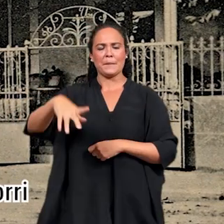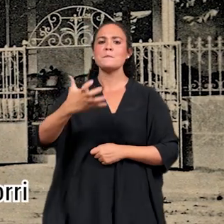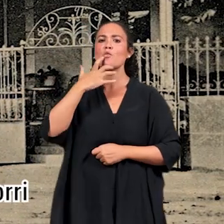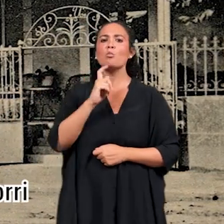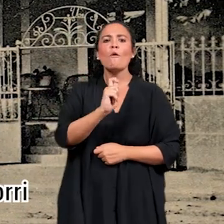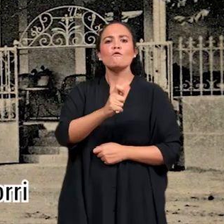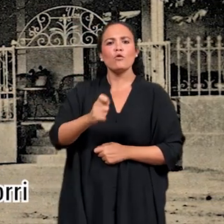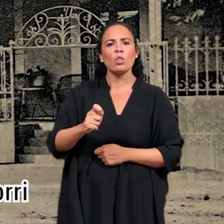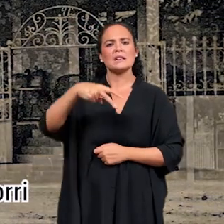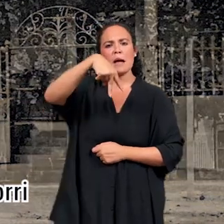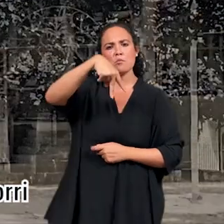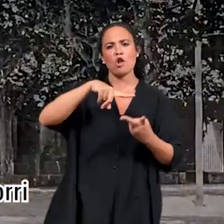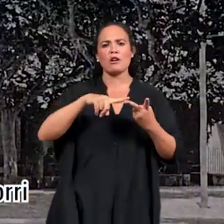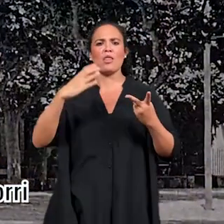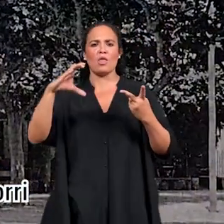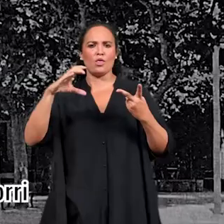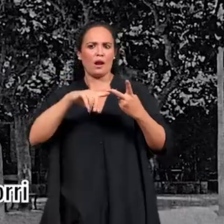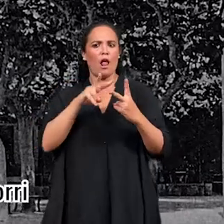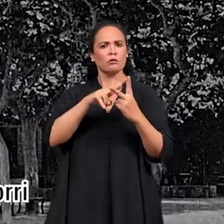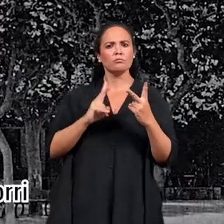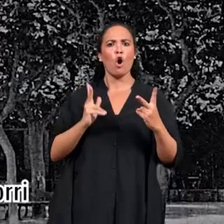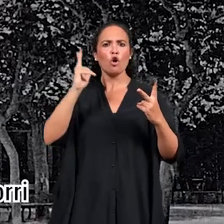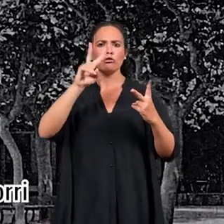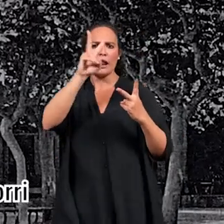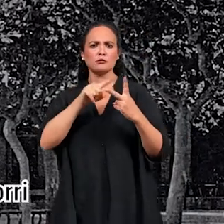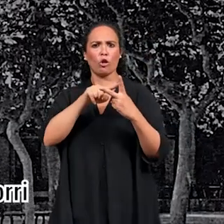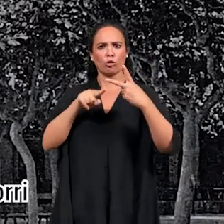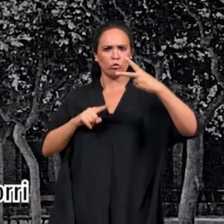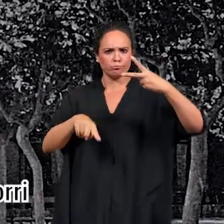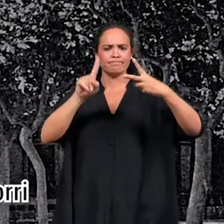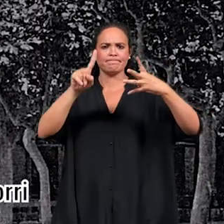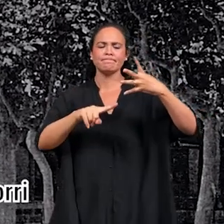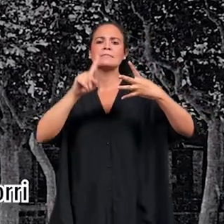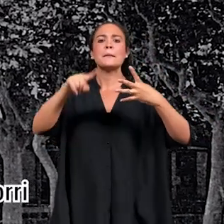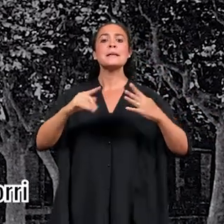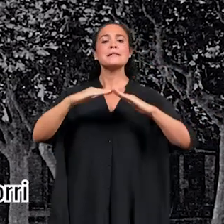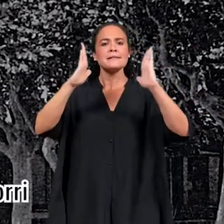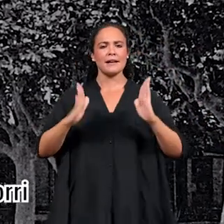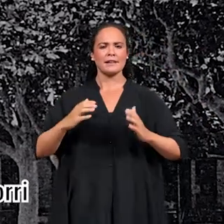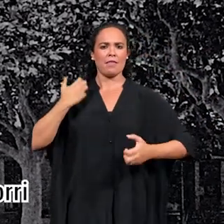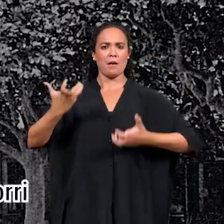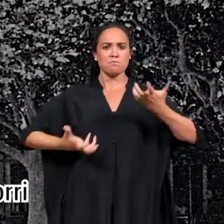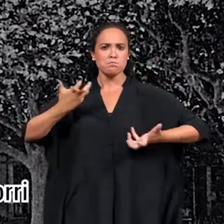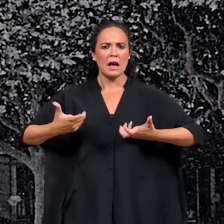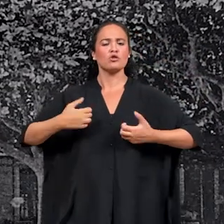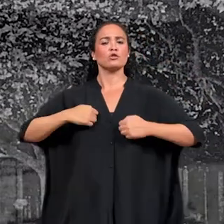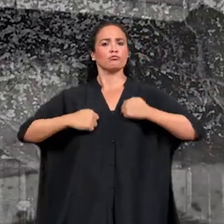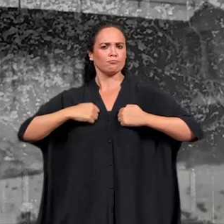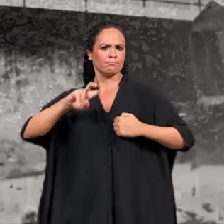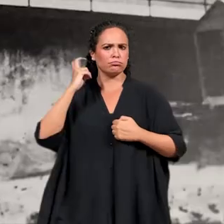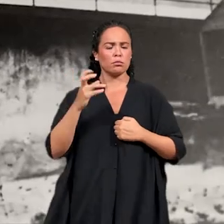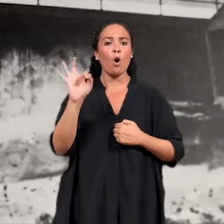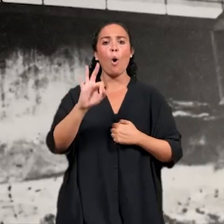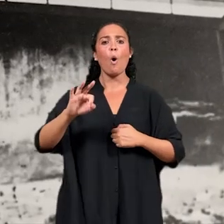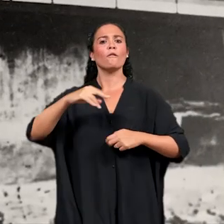las fondas La Napoleona y Cecilia, los hoteles Aranberría y Antolín, la casa de baños de doña Felipa Bustingorri o la de la